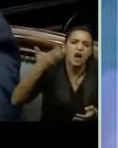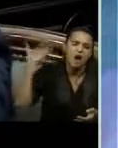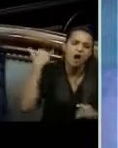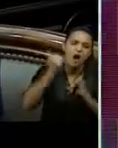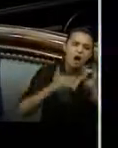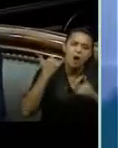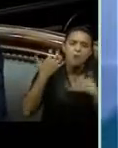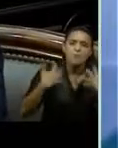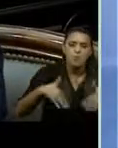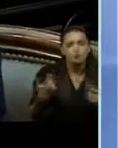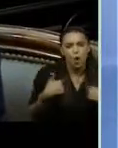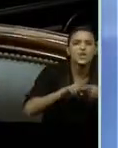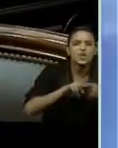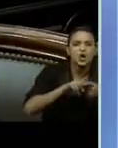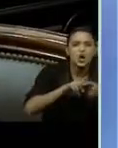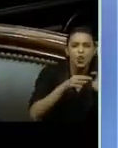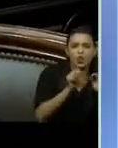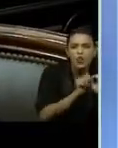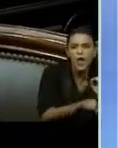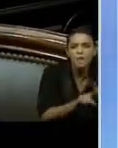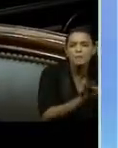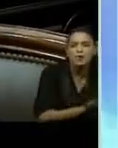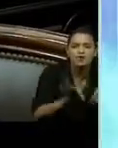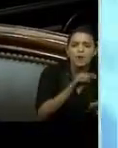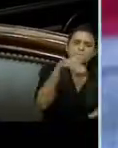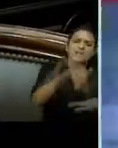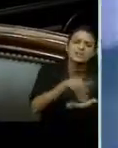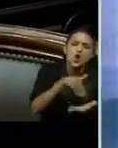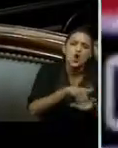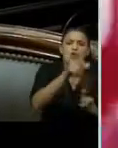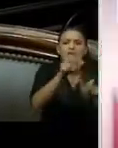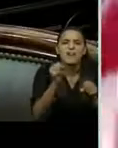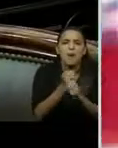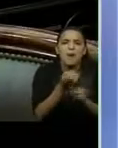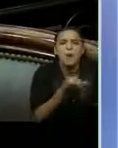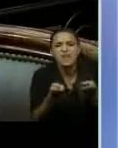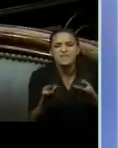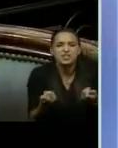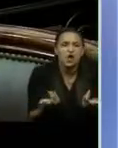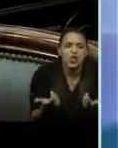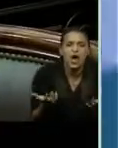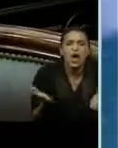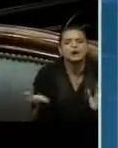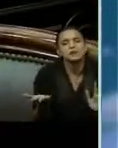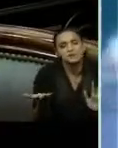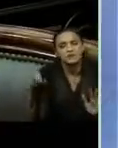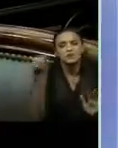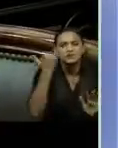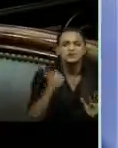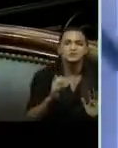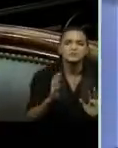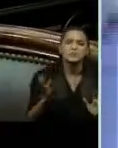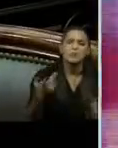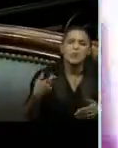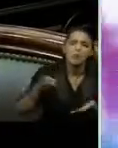interese, que interese a los compañeros y que fue un pedido del gobernador de que lo que queremos para que sea aprobado por ley es que casi 3.000 trabajadores